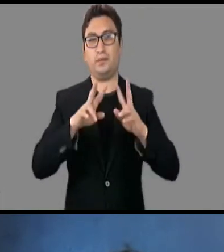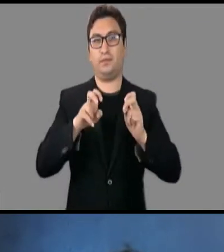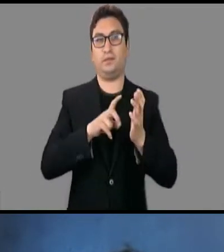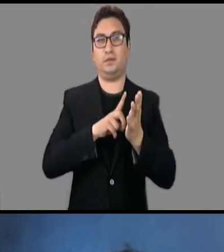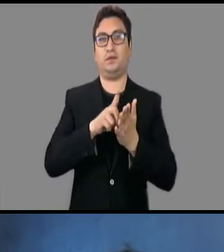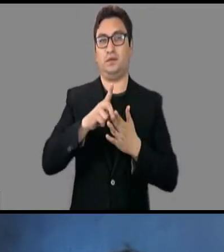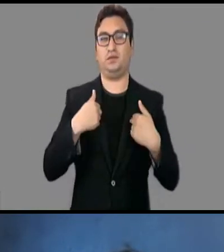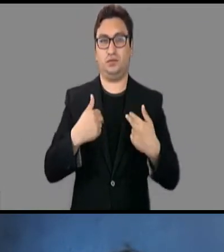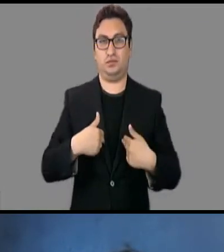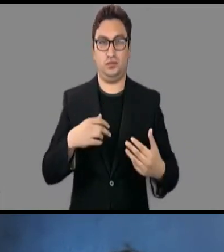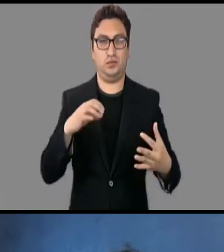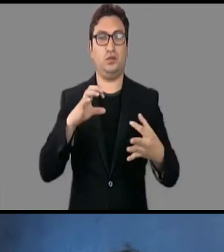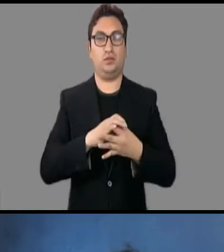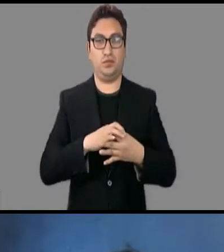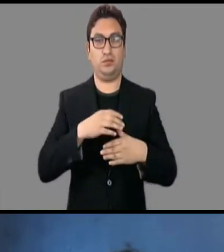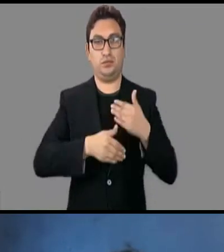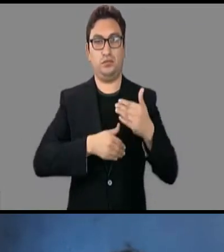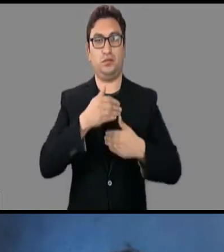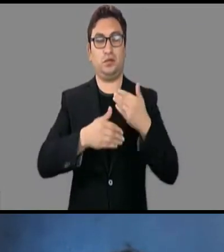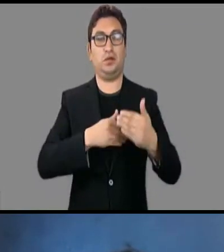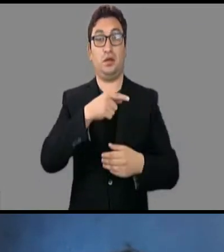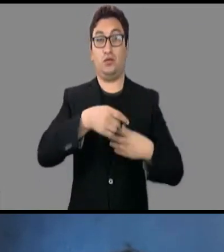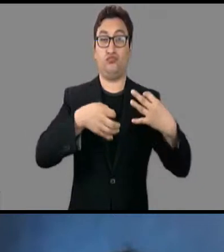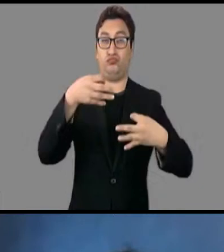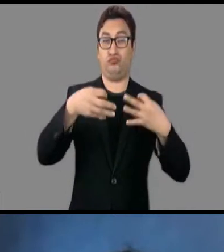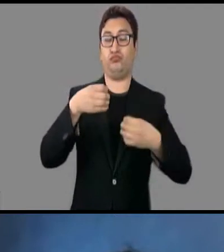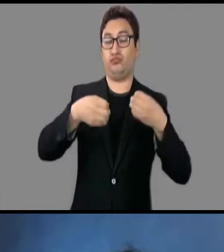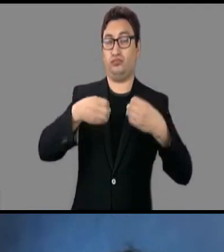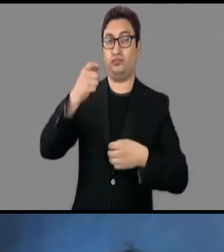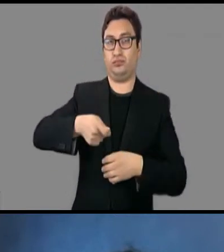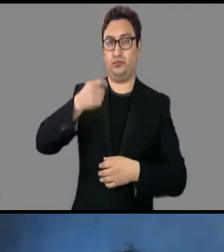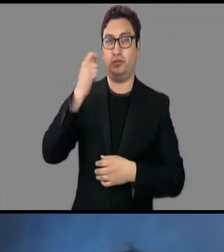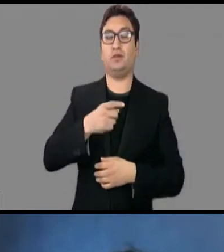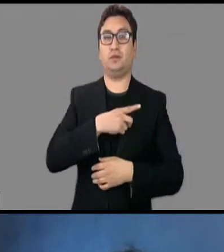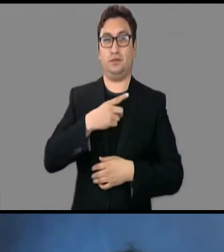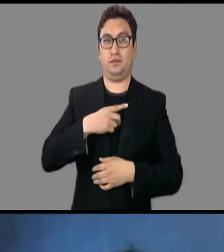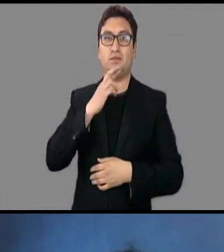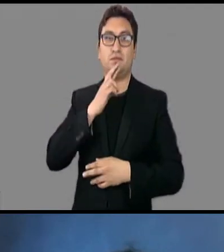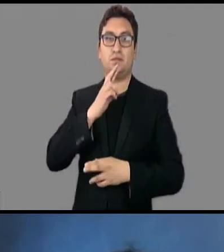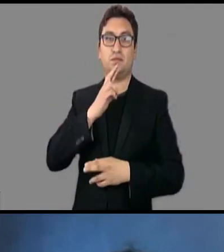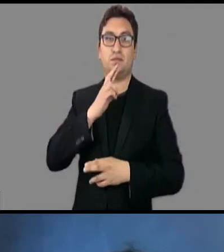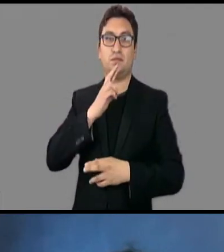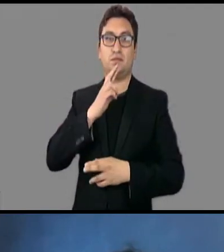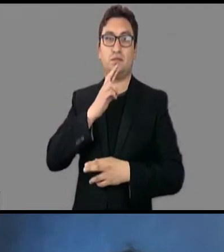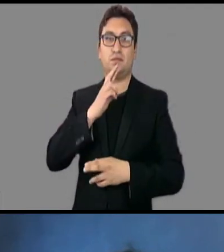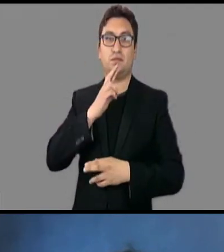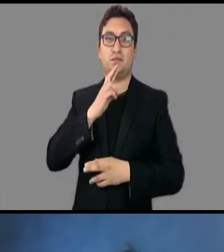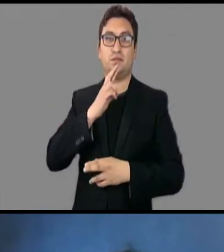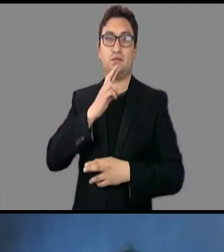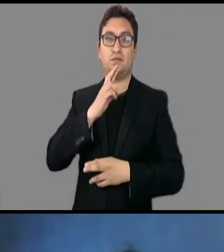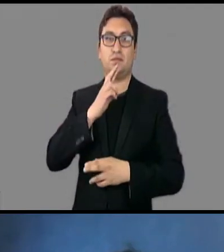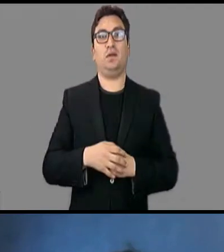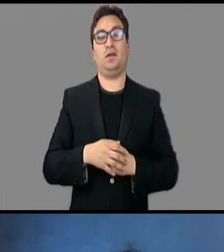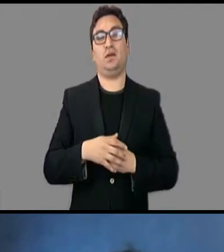Corte. Se tiene que resolver en instancia, de preferencia, y no hasta la última instancia,